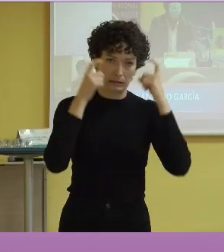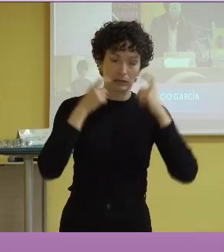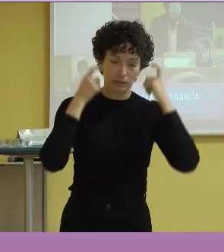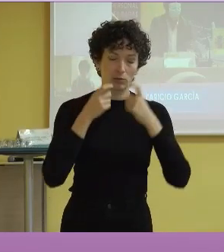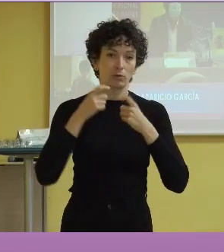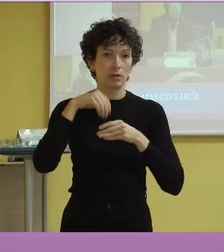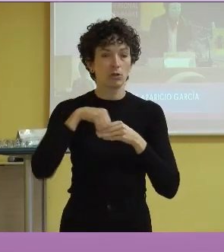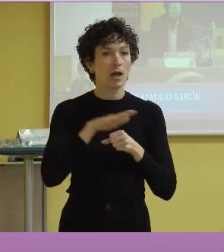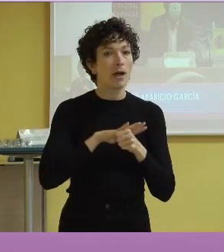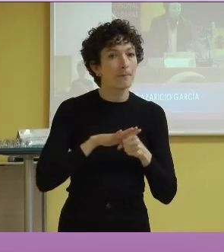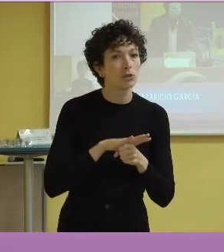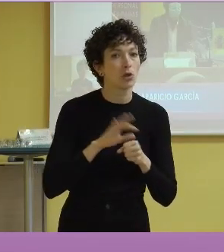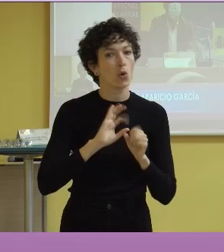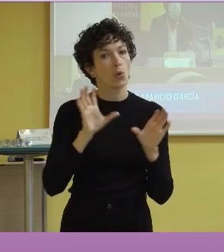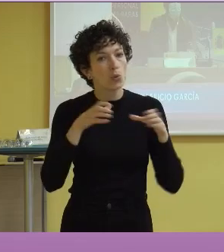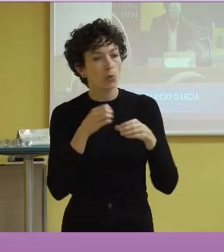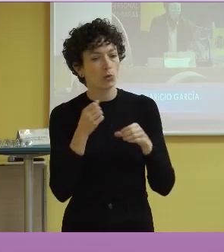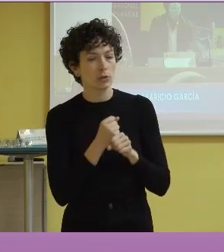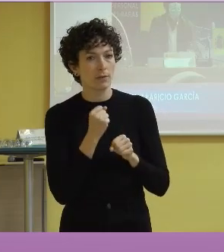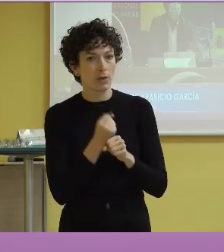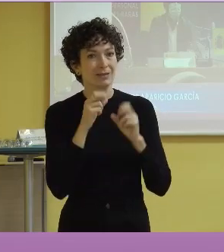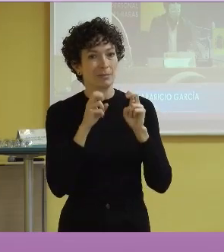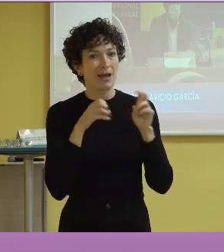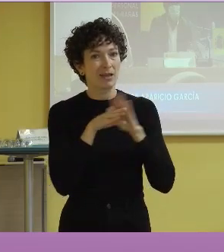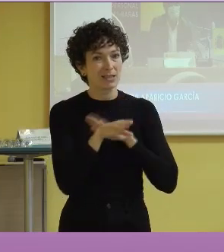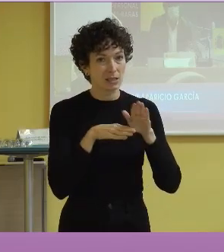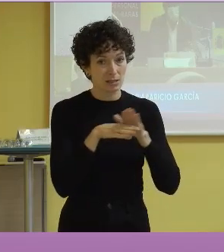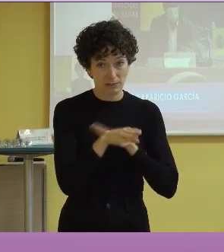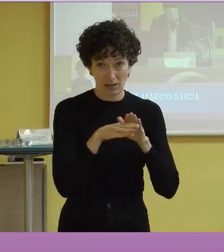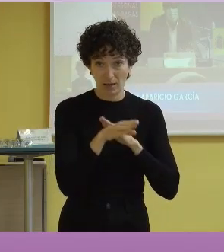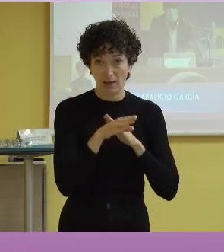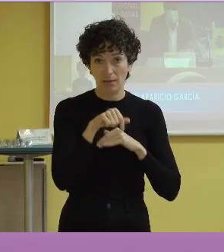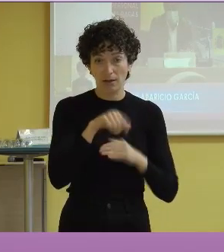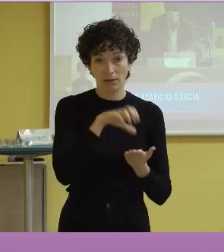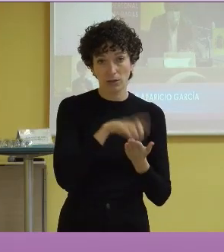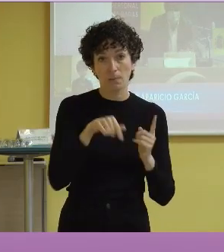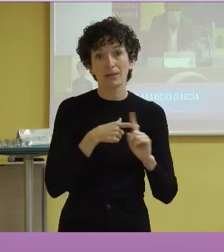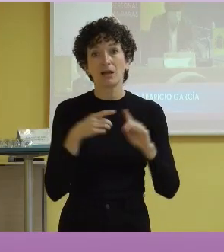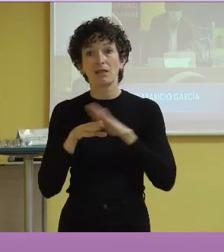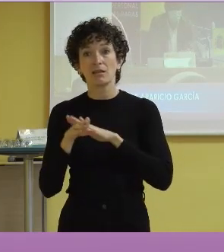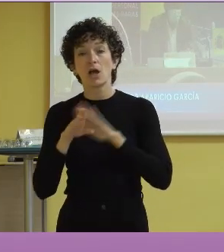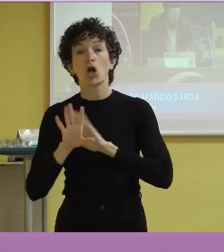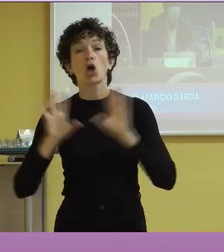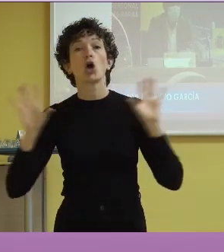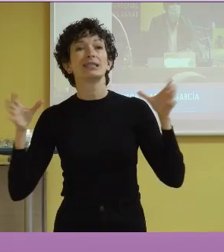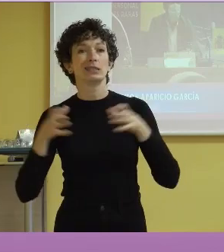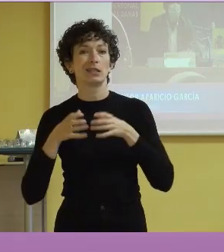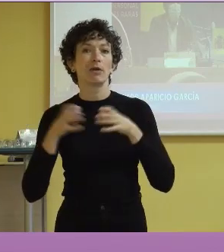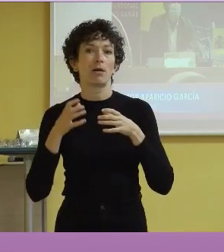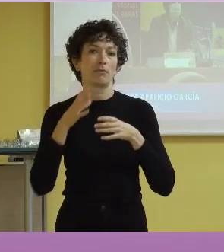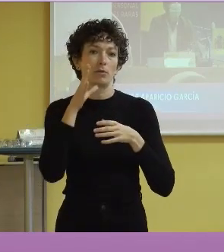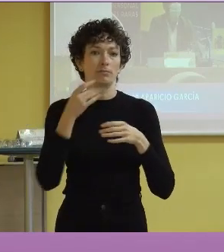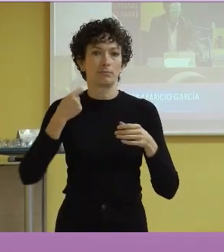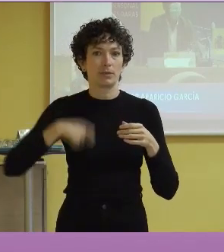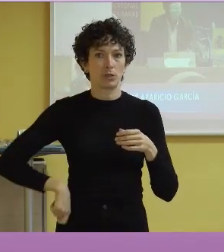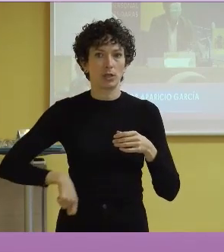área o del grupo de trabajo y comité de accesibilidad del centro y de accesibilidad cognitiva, liderado también por profesionales del centro, por la